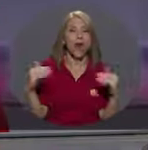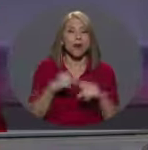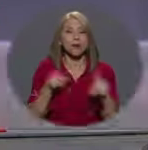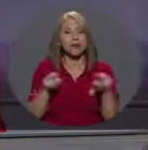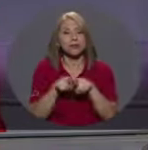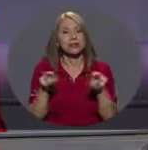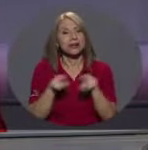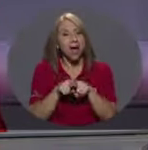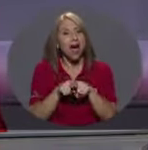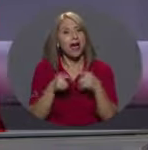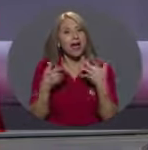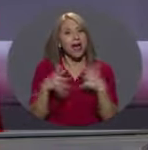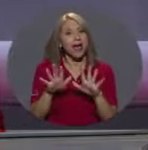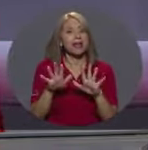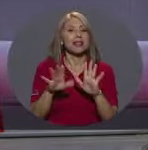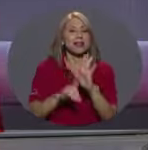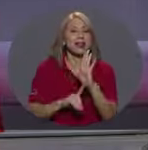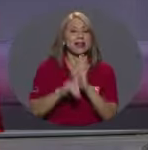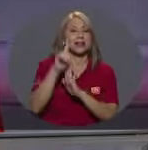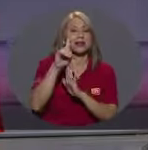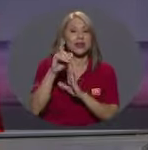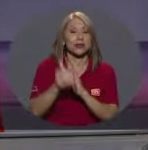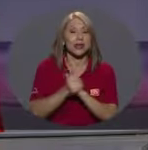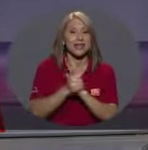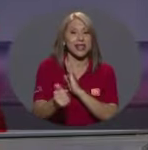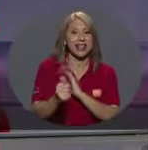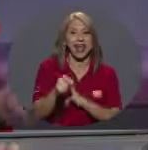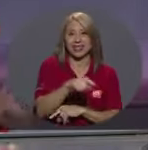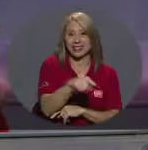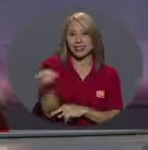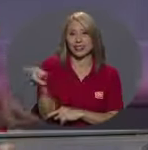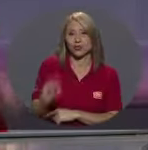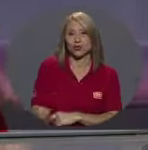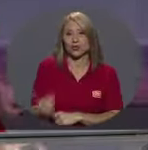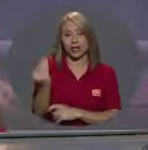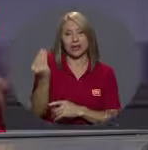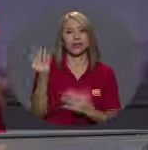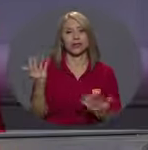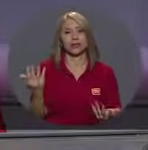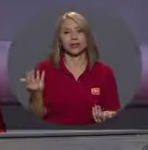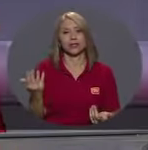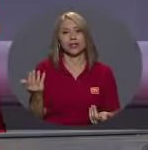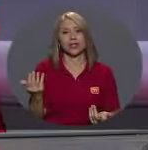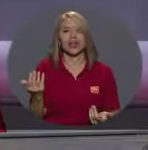entonces desarrollamos también ese tipo de habilidades en estos muchachos que eran como las